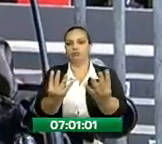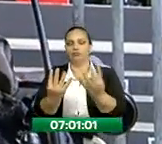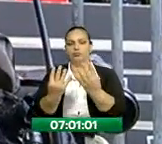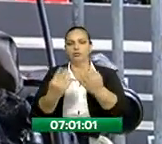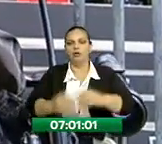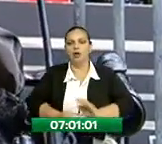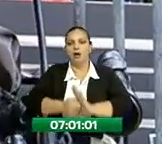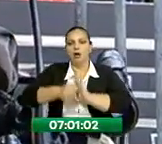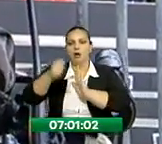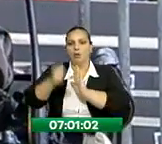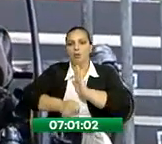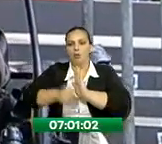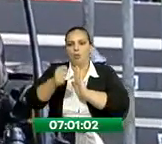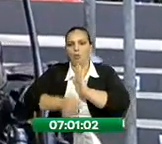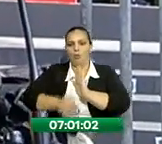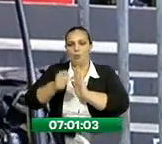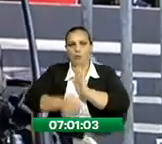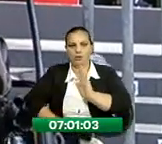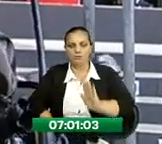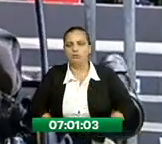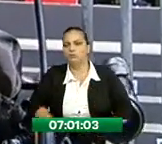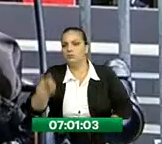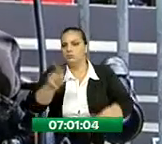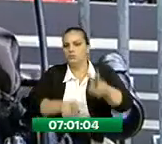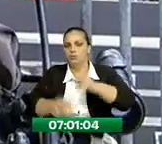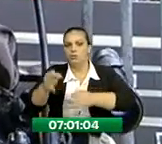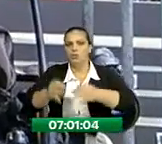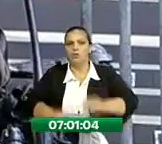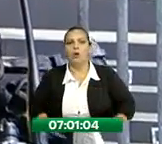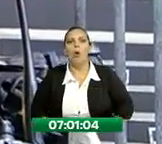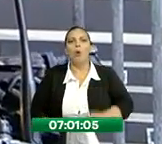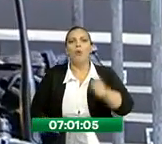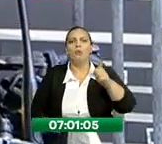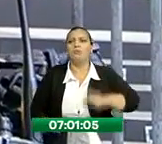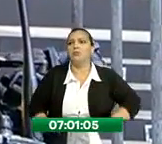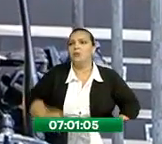como con canes en el perímetro externo, interno,